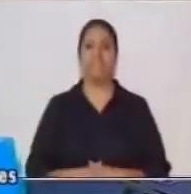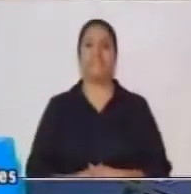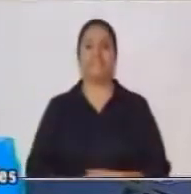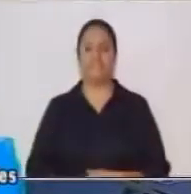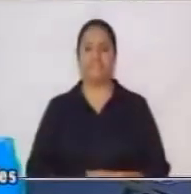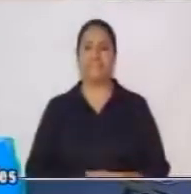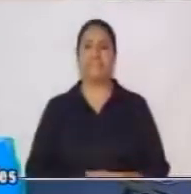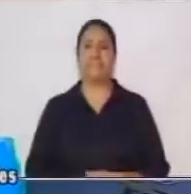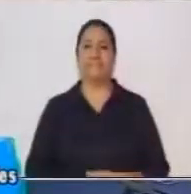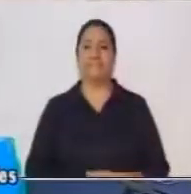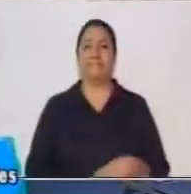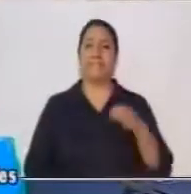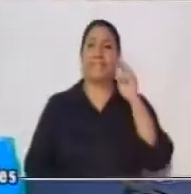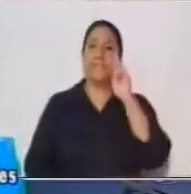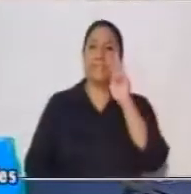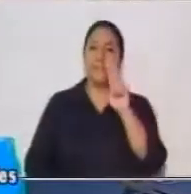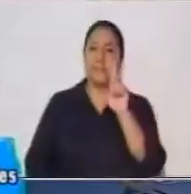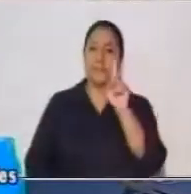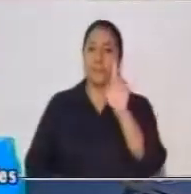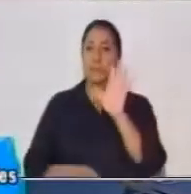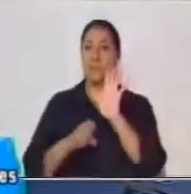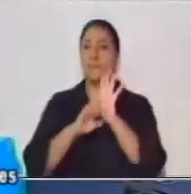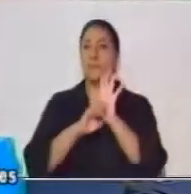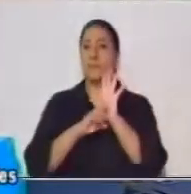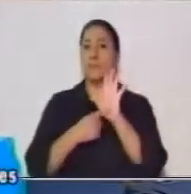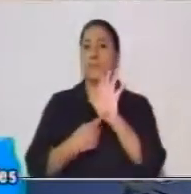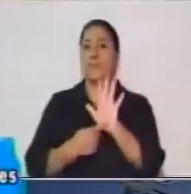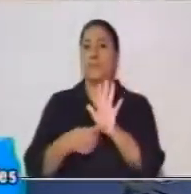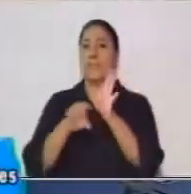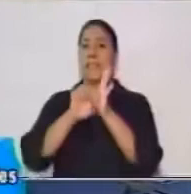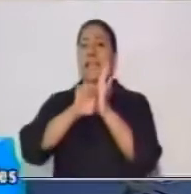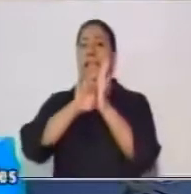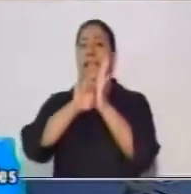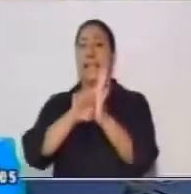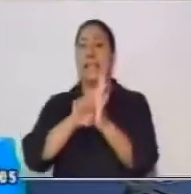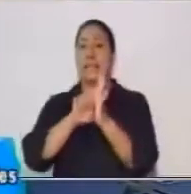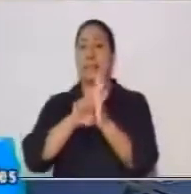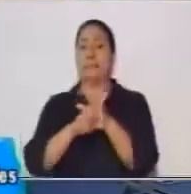bien. ¿Vimos un ejemplo cuando estamos